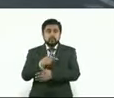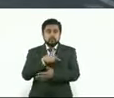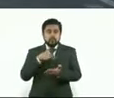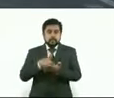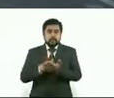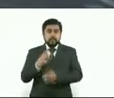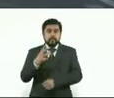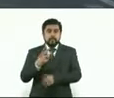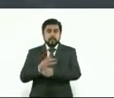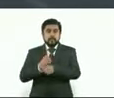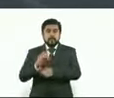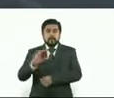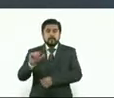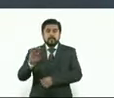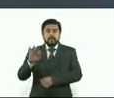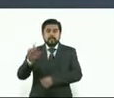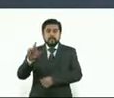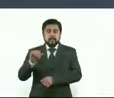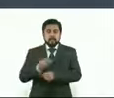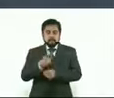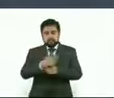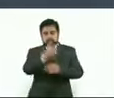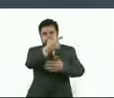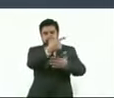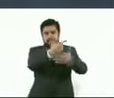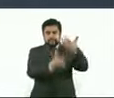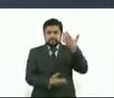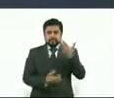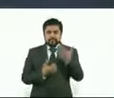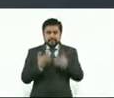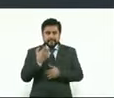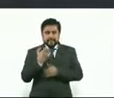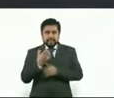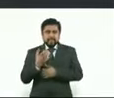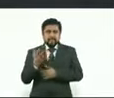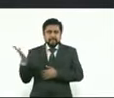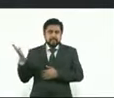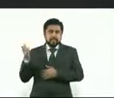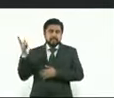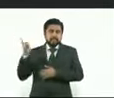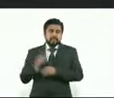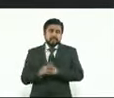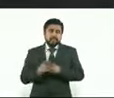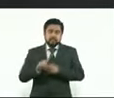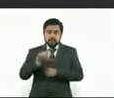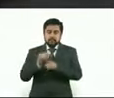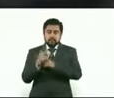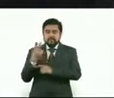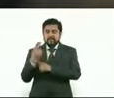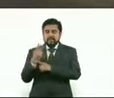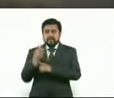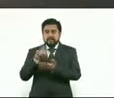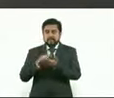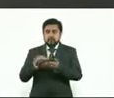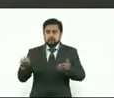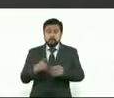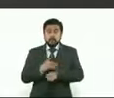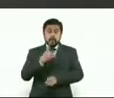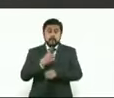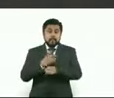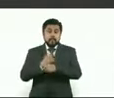Valdovino, Zaragoza. Así están al momento, después de 25 kilómetros, el primer lugar para